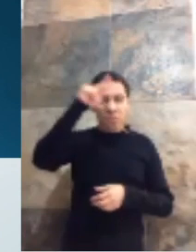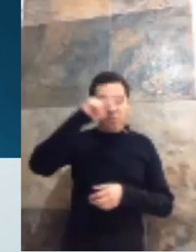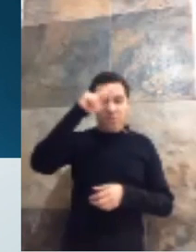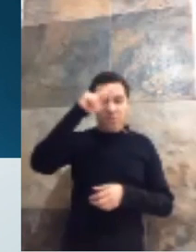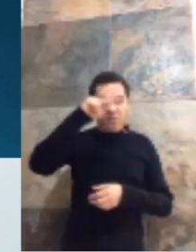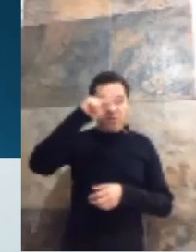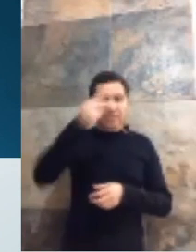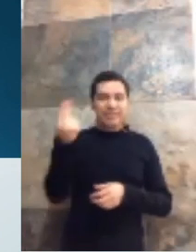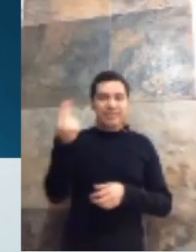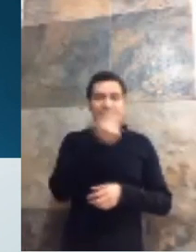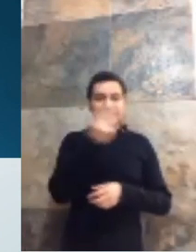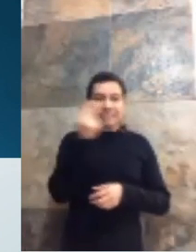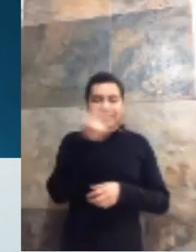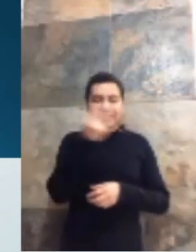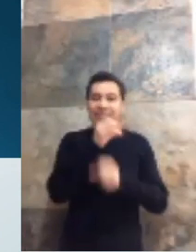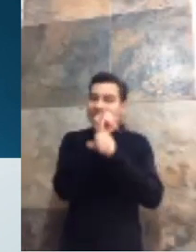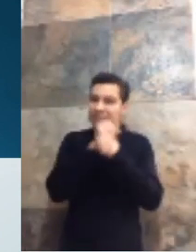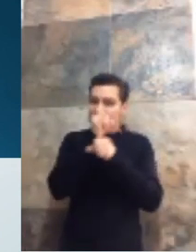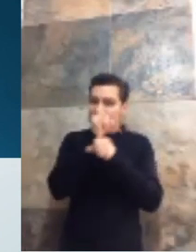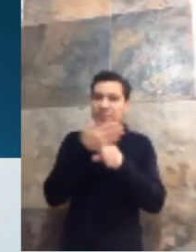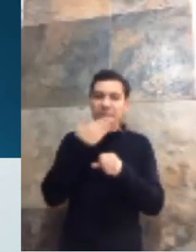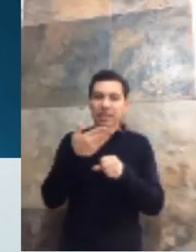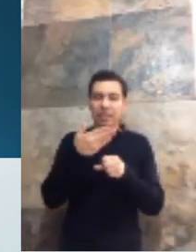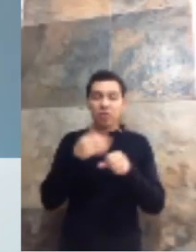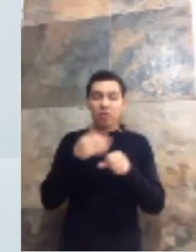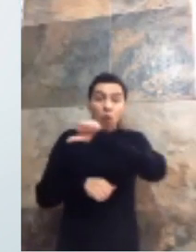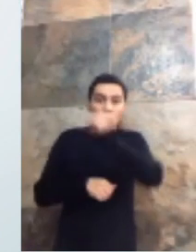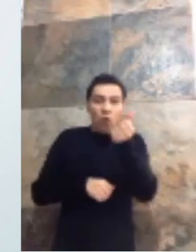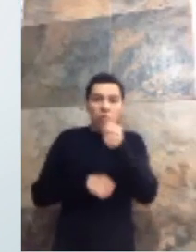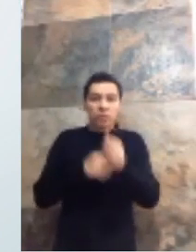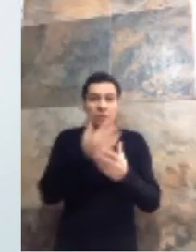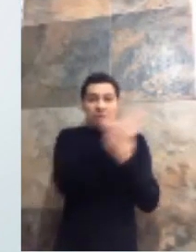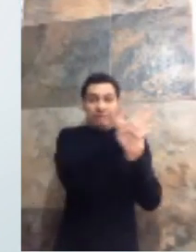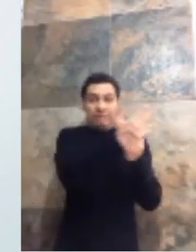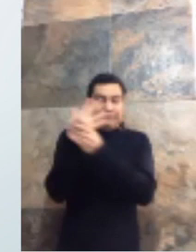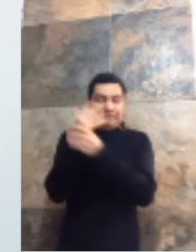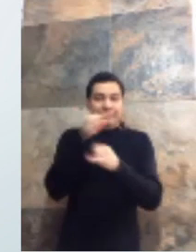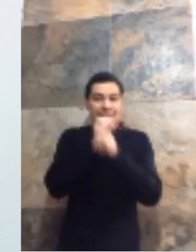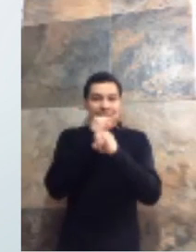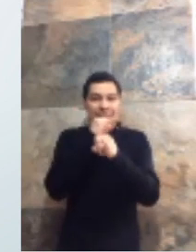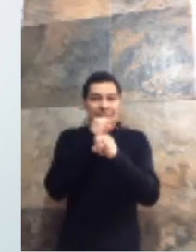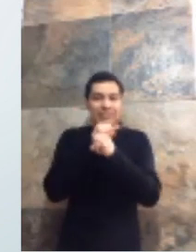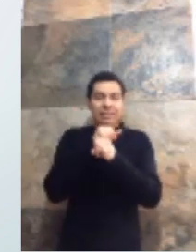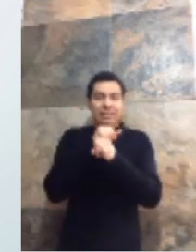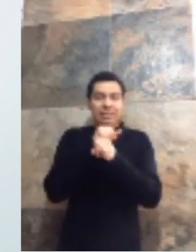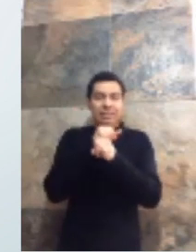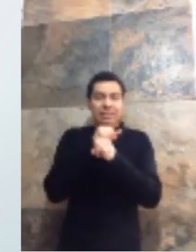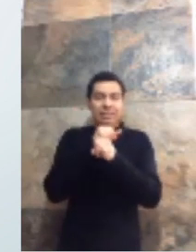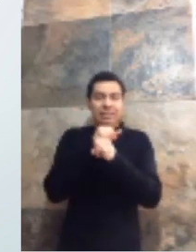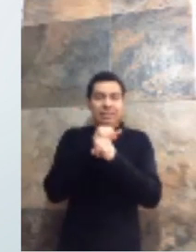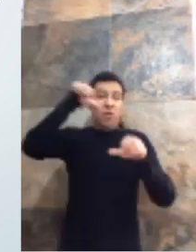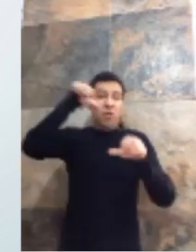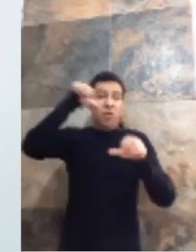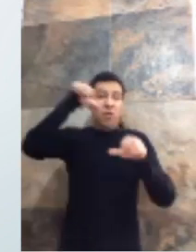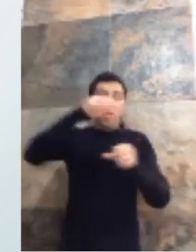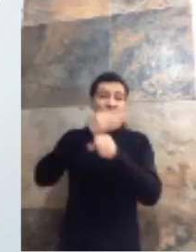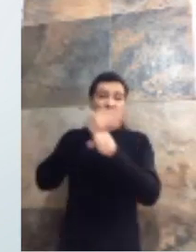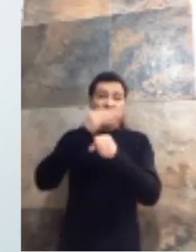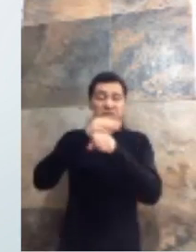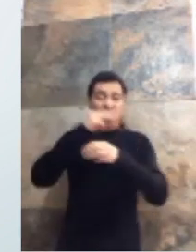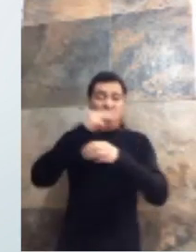se va a acabar, después de este rebote va a venir otro y otro y otro, así que estamos en el principio del fin. Todas